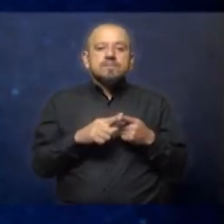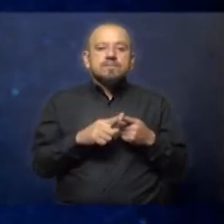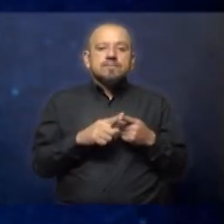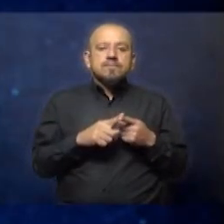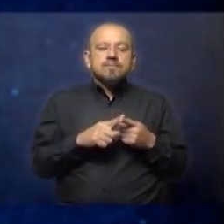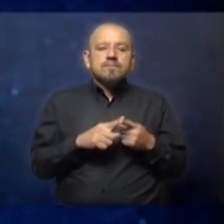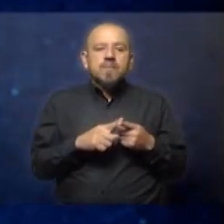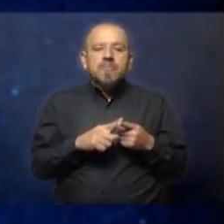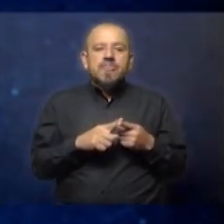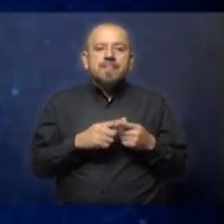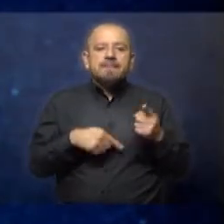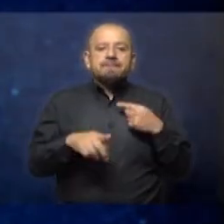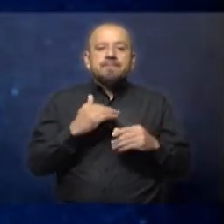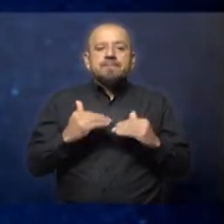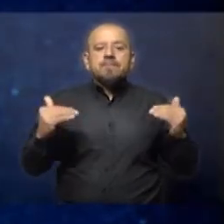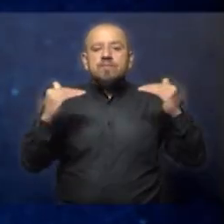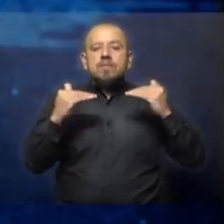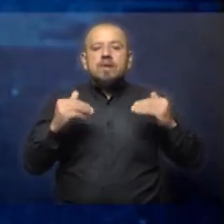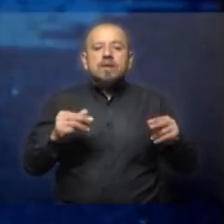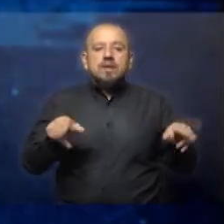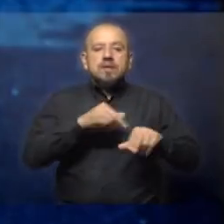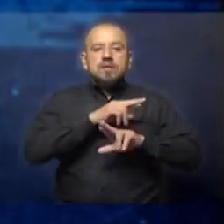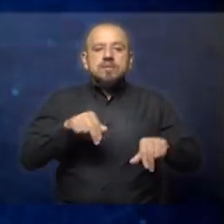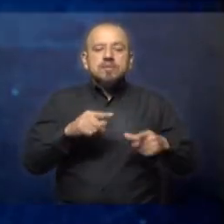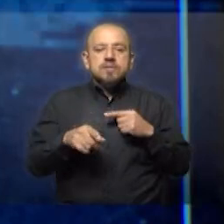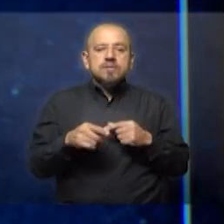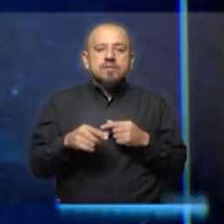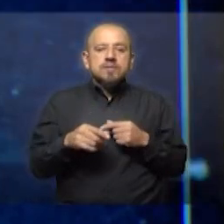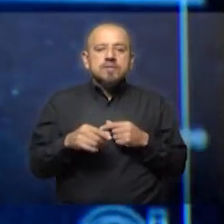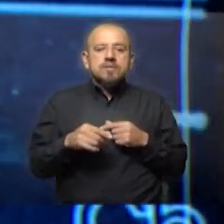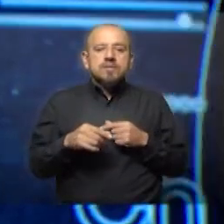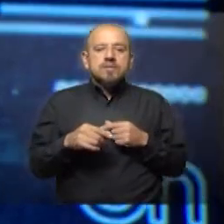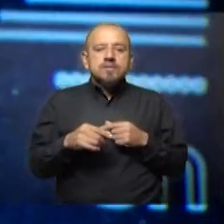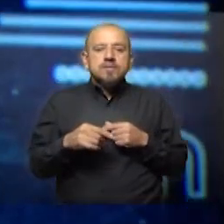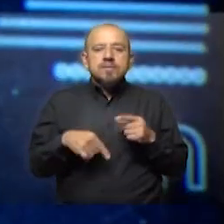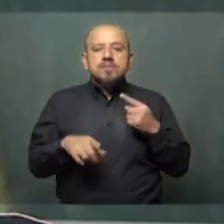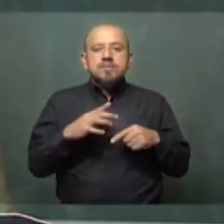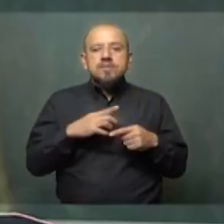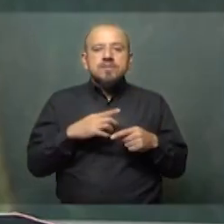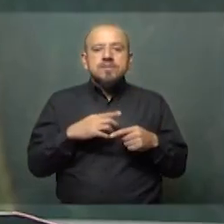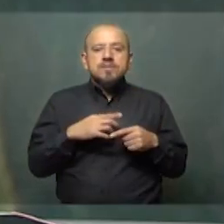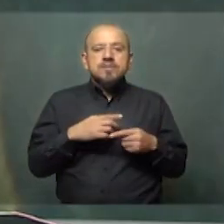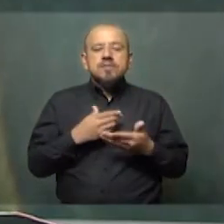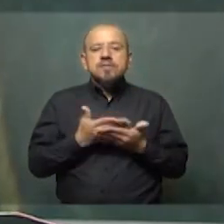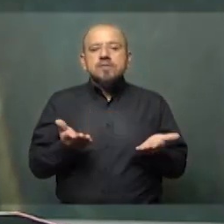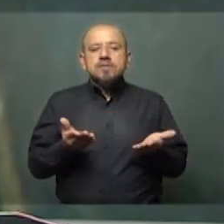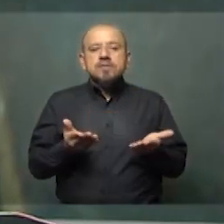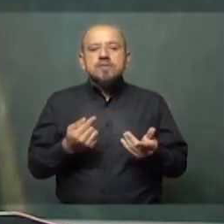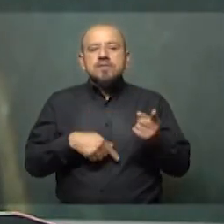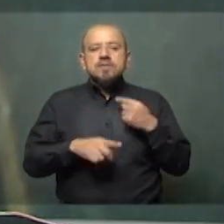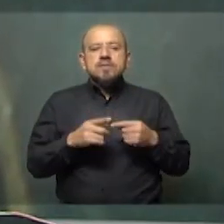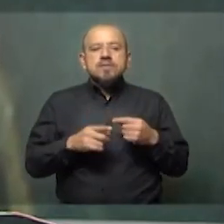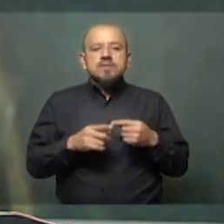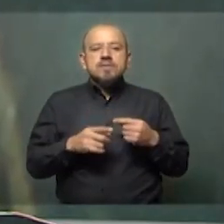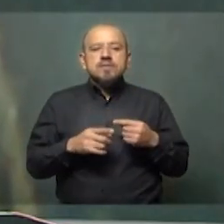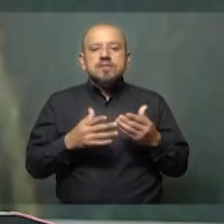un feminismo de la igualdad que él rechaza y frente al que va a proponer una alternativa justamente esta alternativa vendría a ser el feminismo